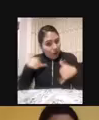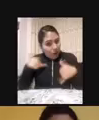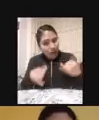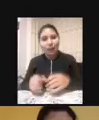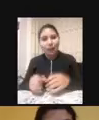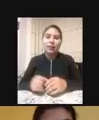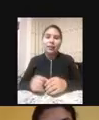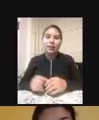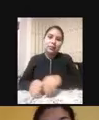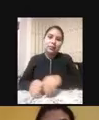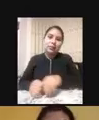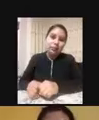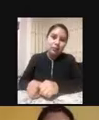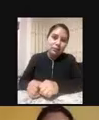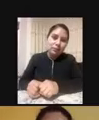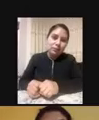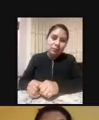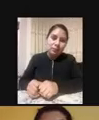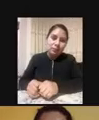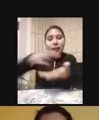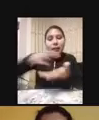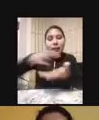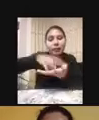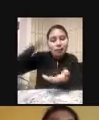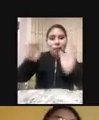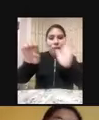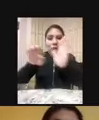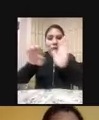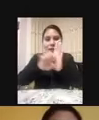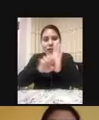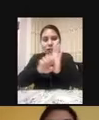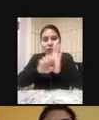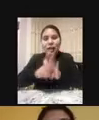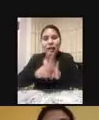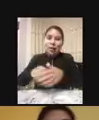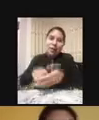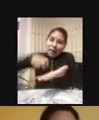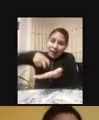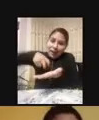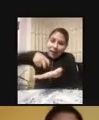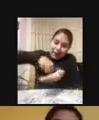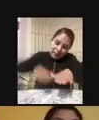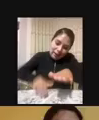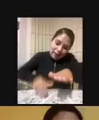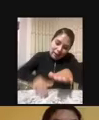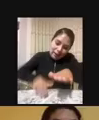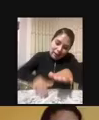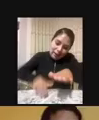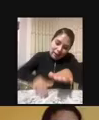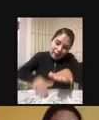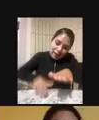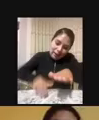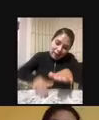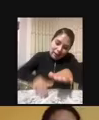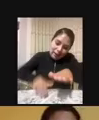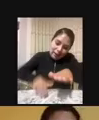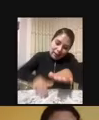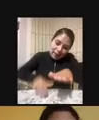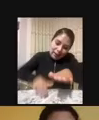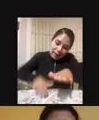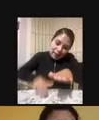que vayamos aprendiendo. Por ejemplo, los arrastres, el gateo, el poder girar, saltar, correr, que son